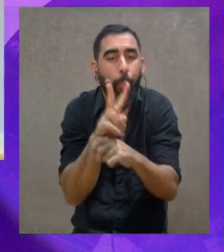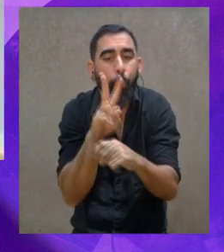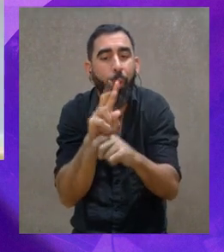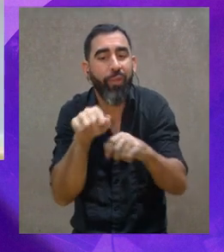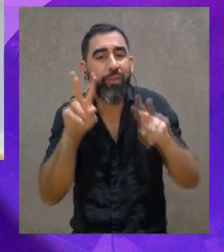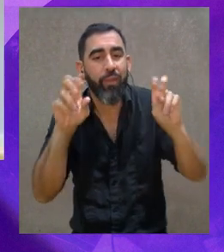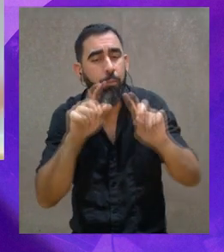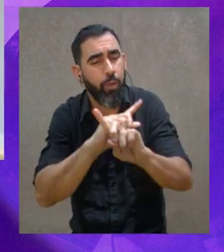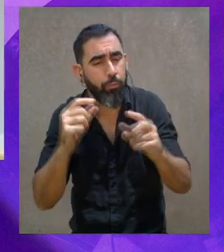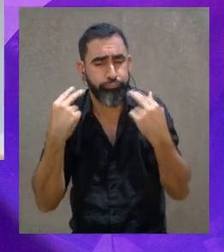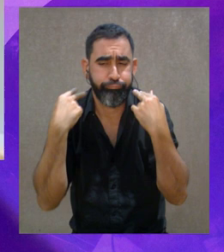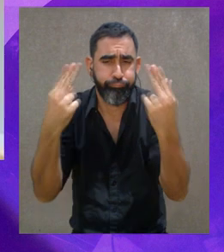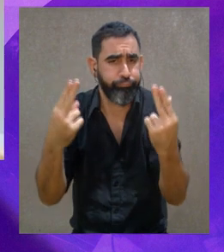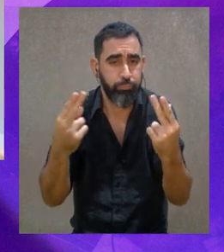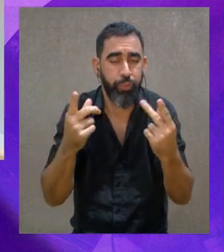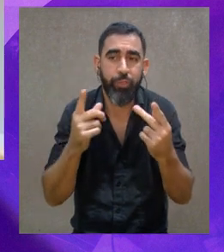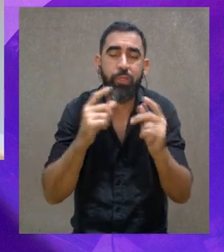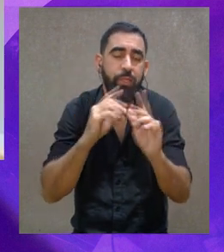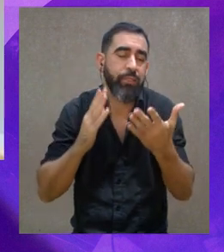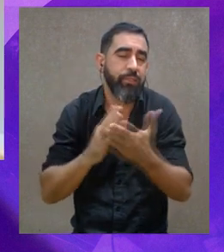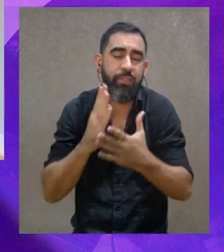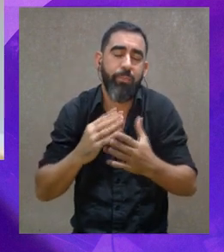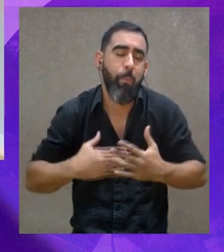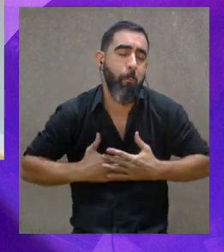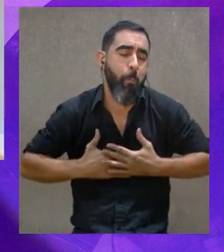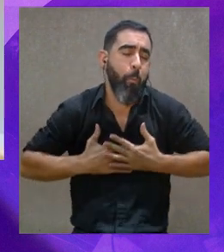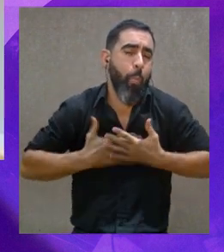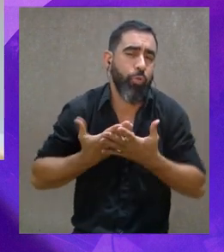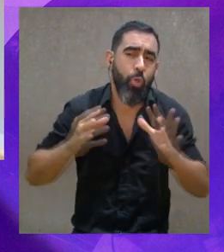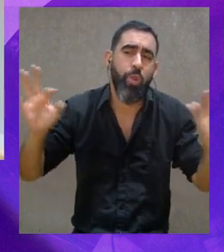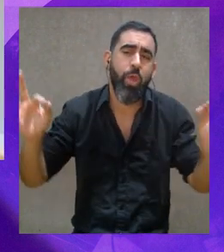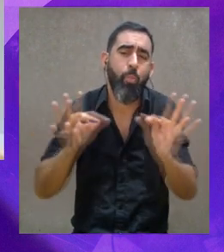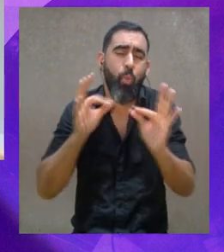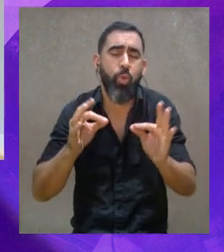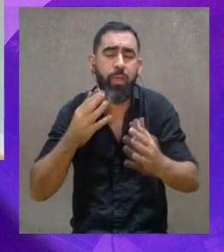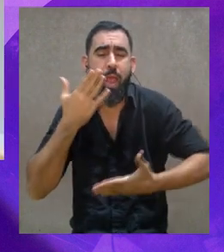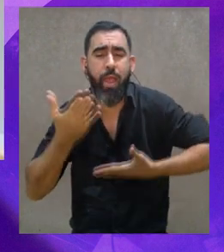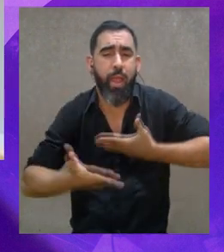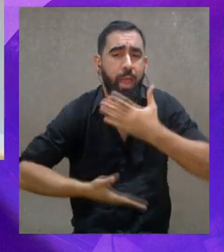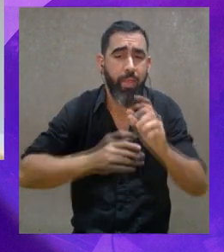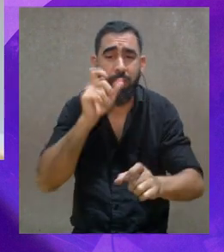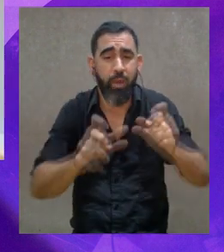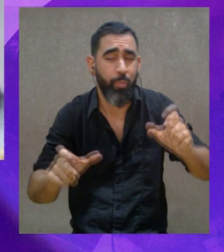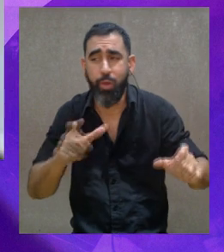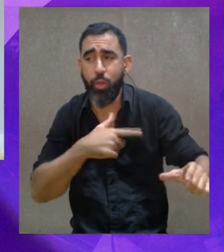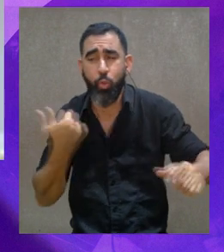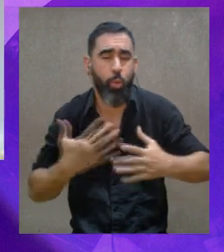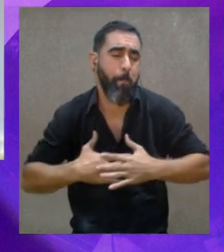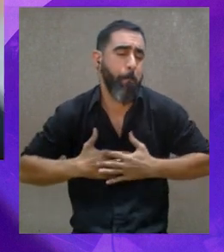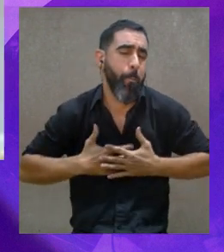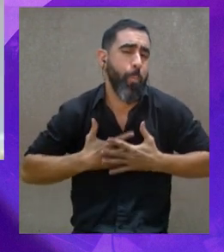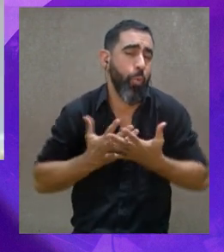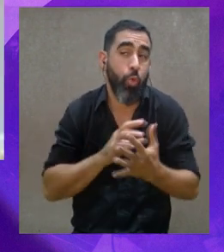sumisos y tan cuidadosos con esa cuestión. Es inevitable no emocionarse ante una novena de Beethoven cuando el coro canta y llega al tema y